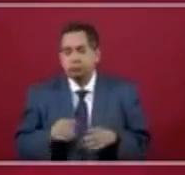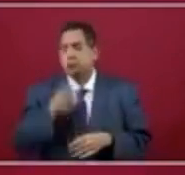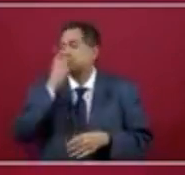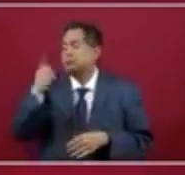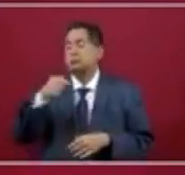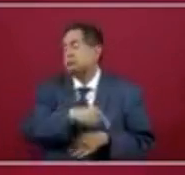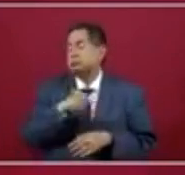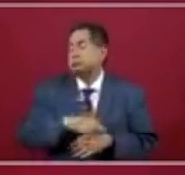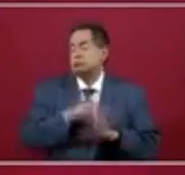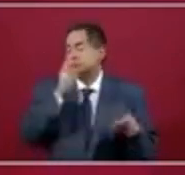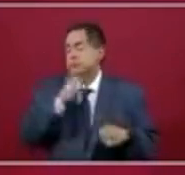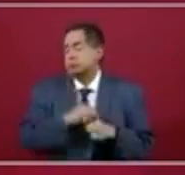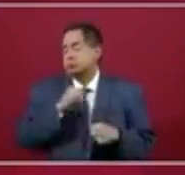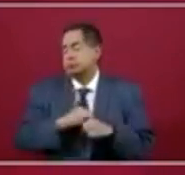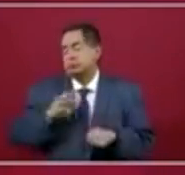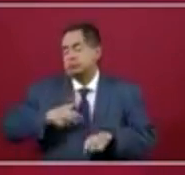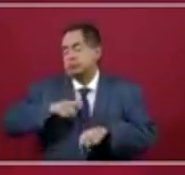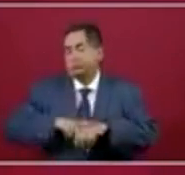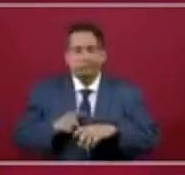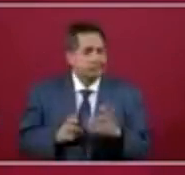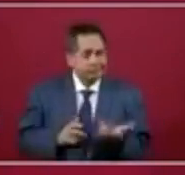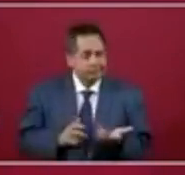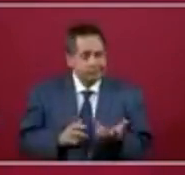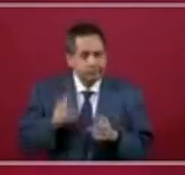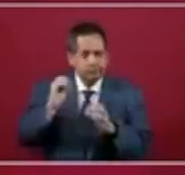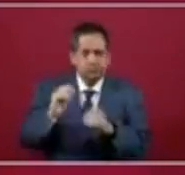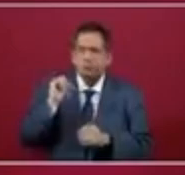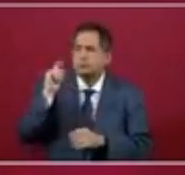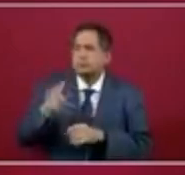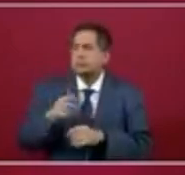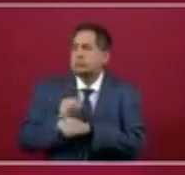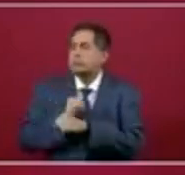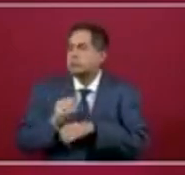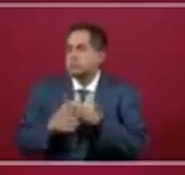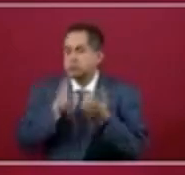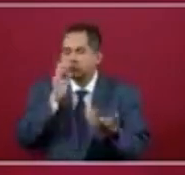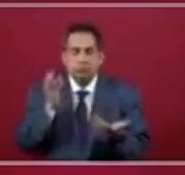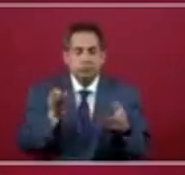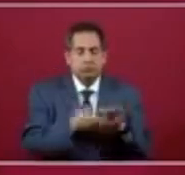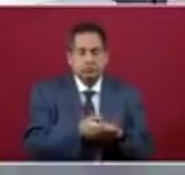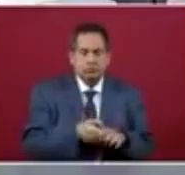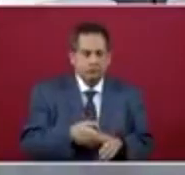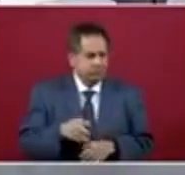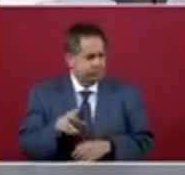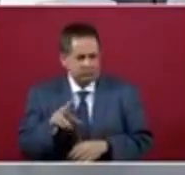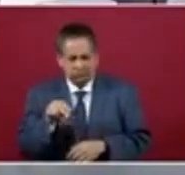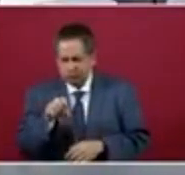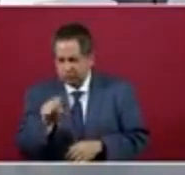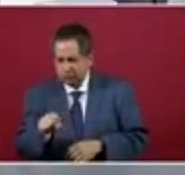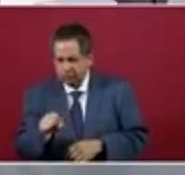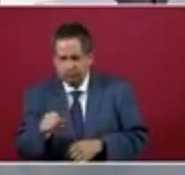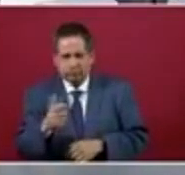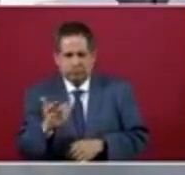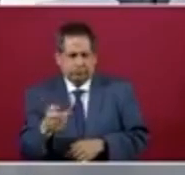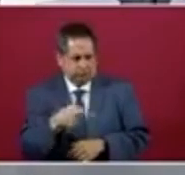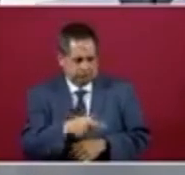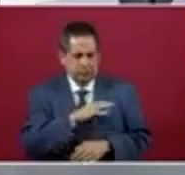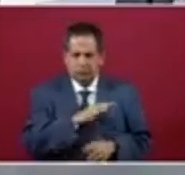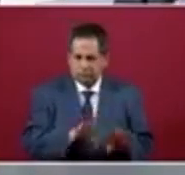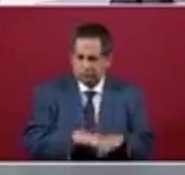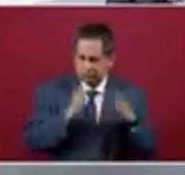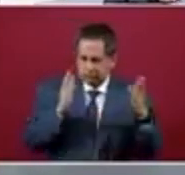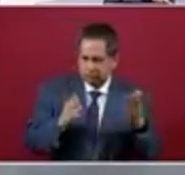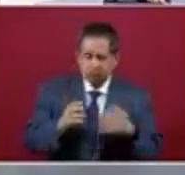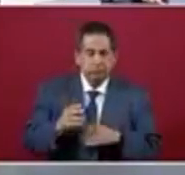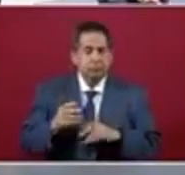con algún dato personal o con algún proceso judicial y que no necesariamente era así y que se utilizaba